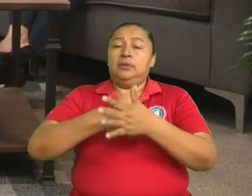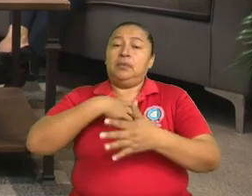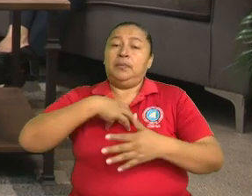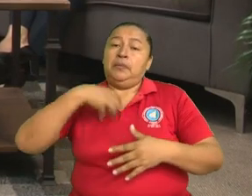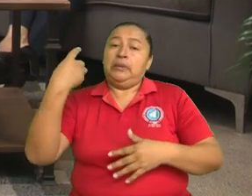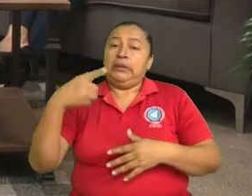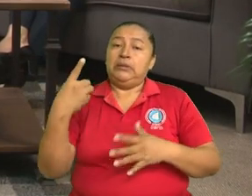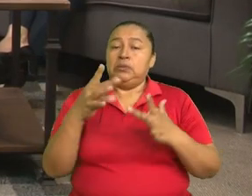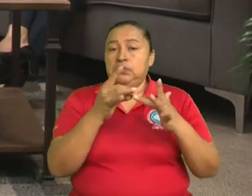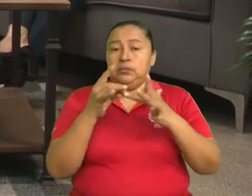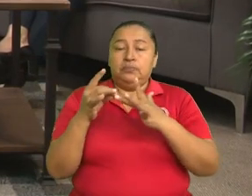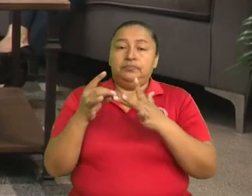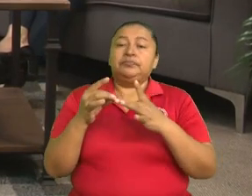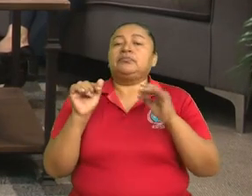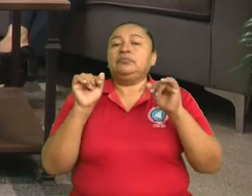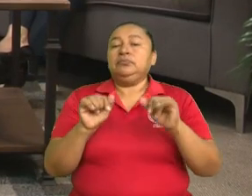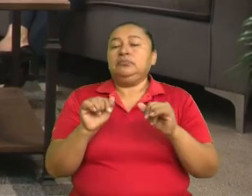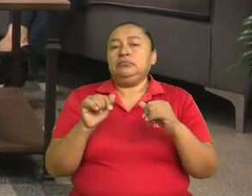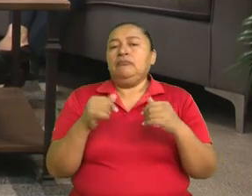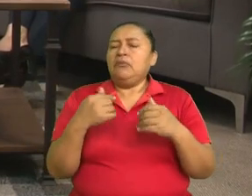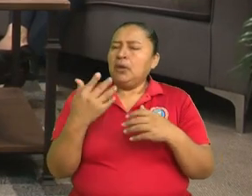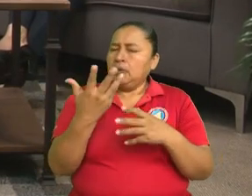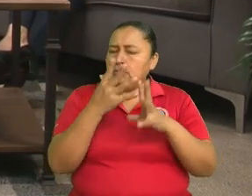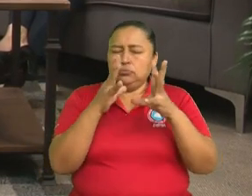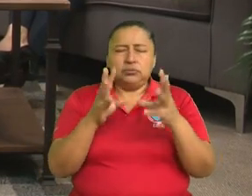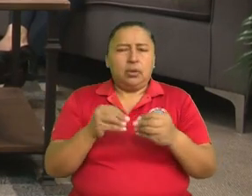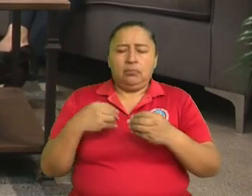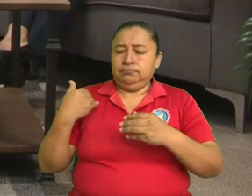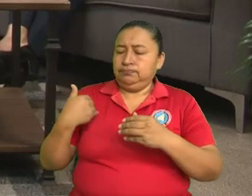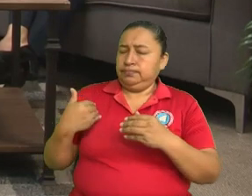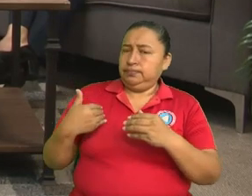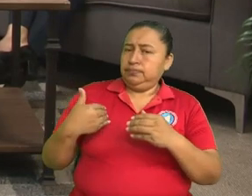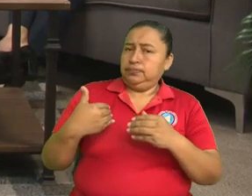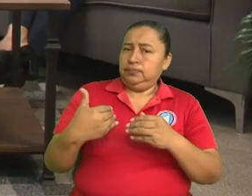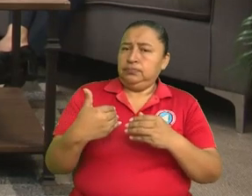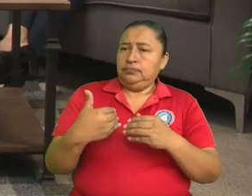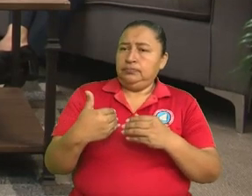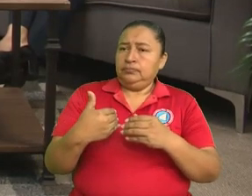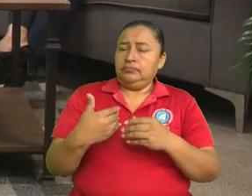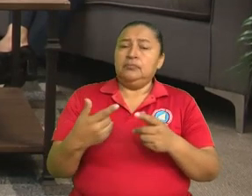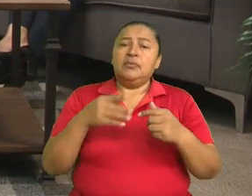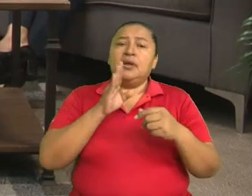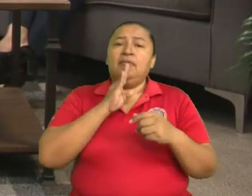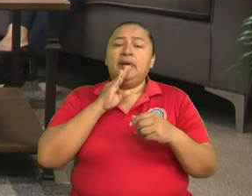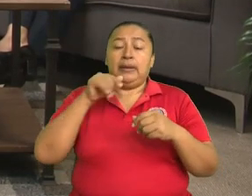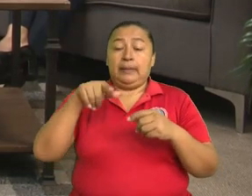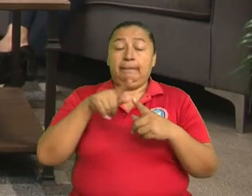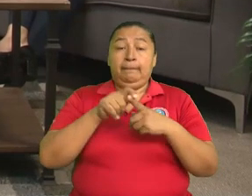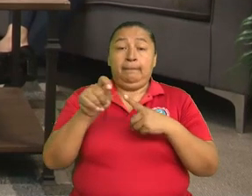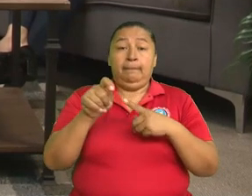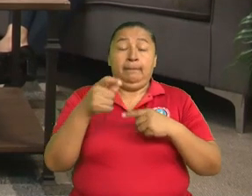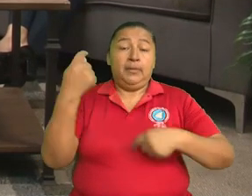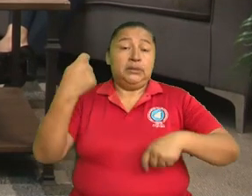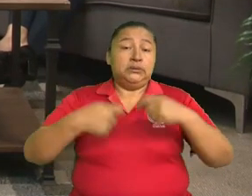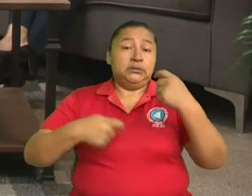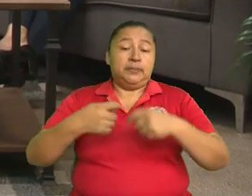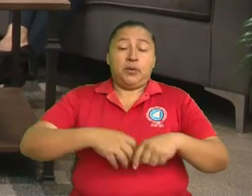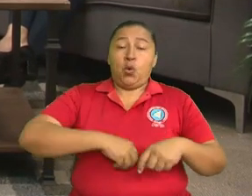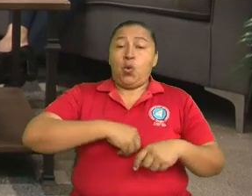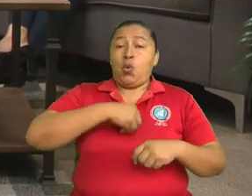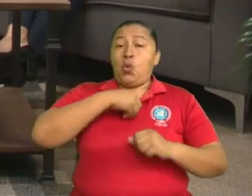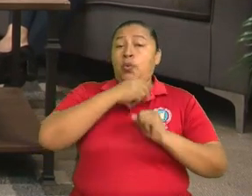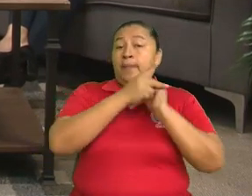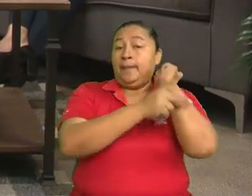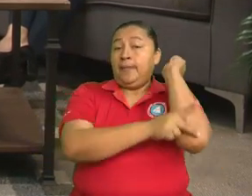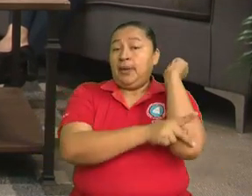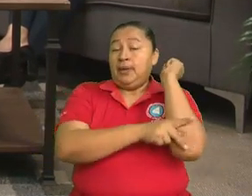todo. Y entonces, pues, todo eso ha sido un proceso. Hablar este mes de septiembre del orgullo patrio ha sido